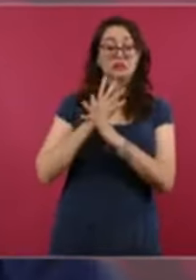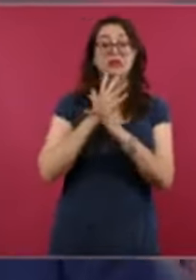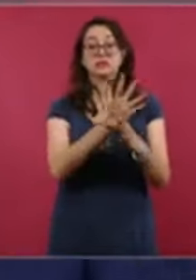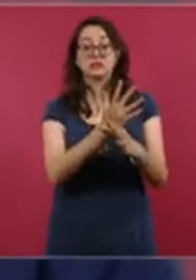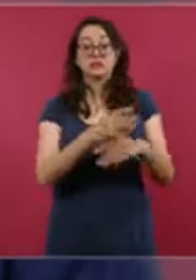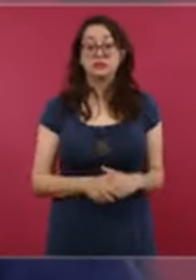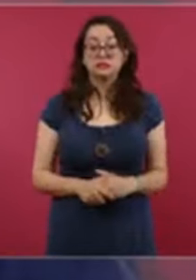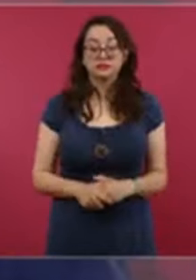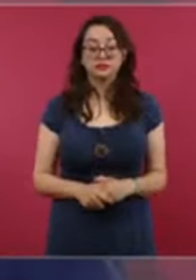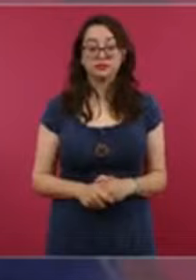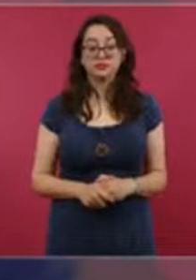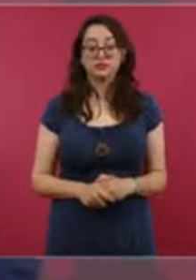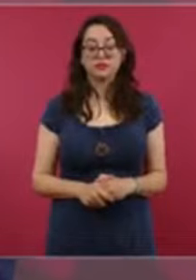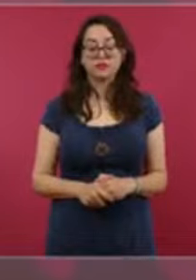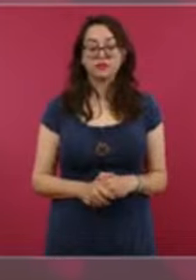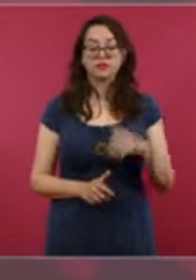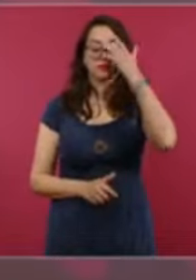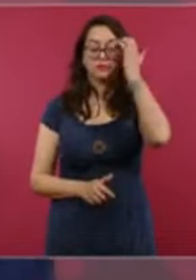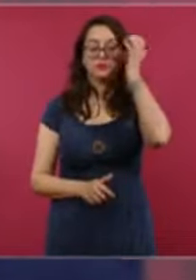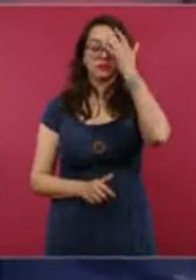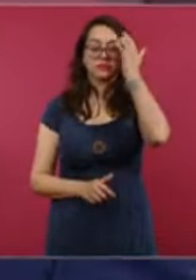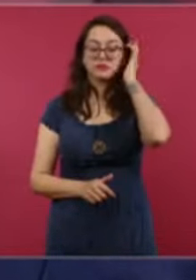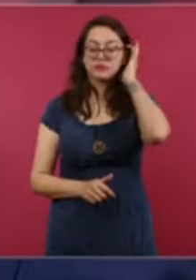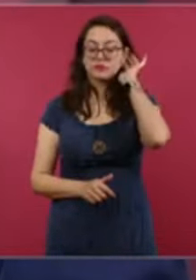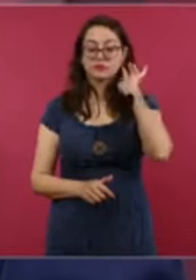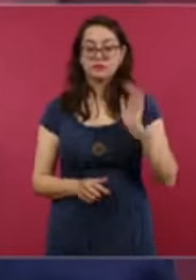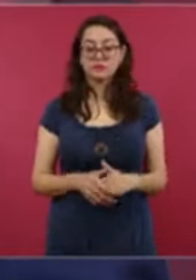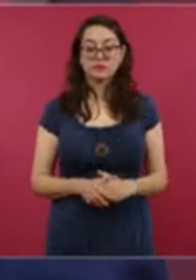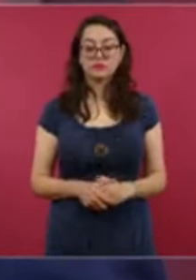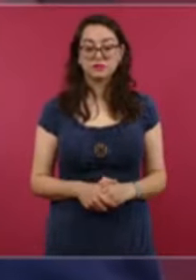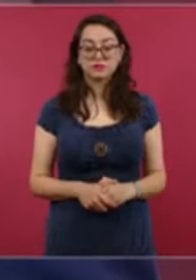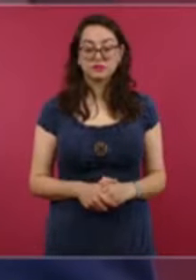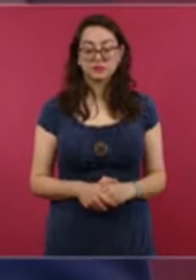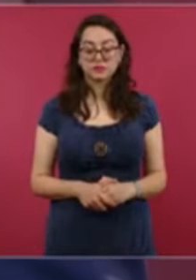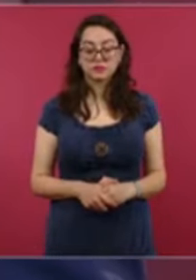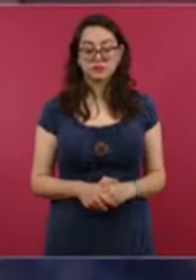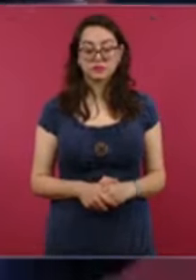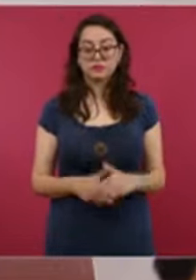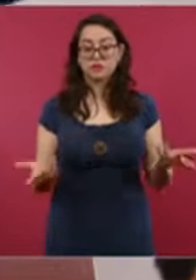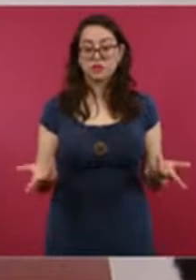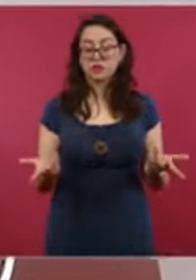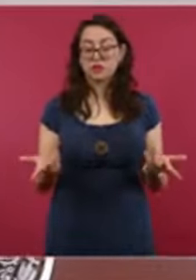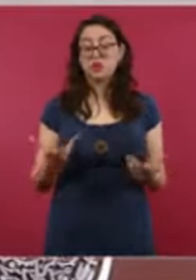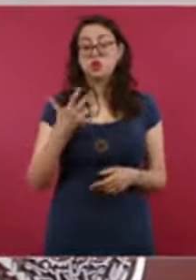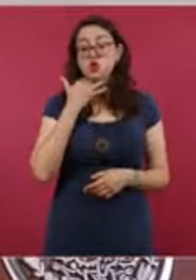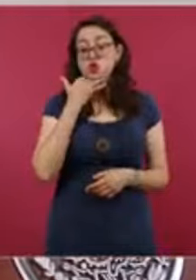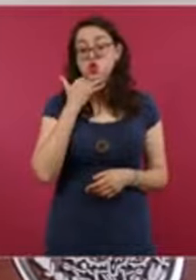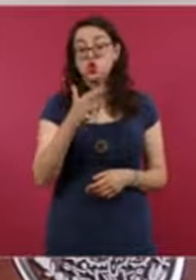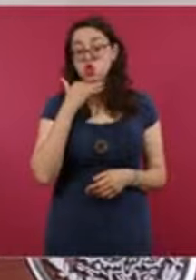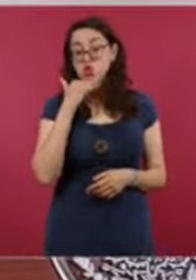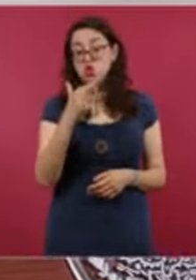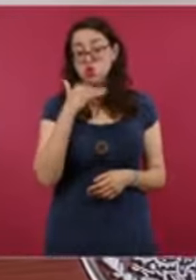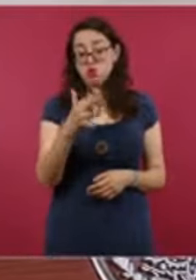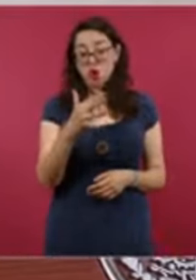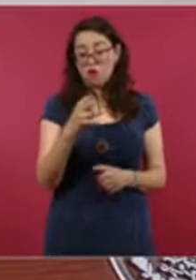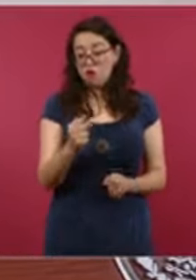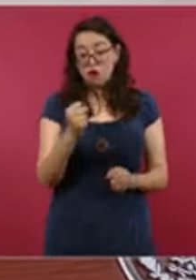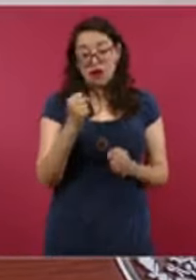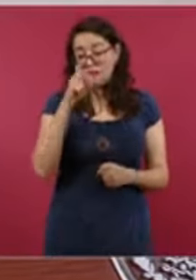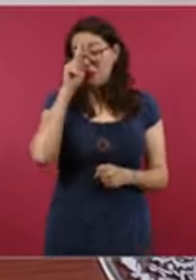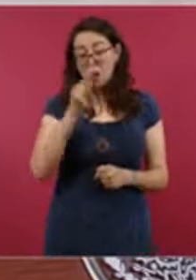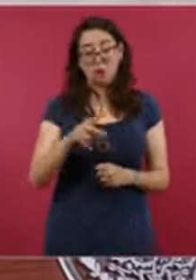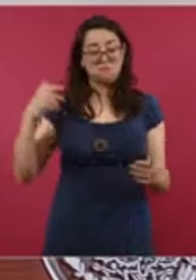corrupción que persiste que viene desde, no sé qué gobierno, pero